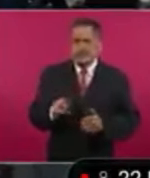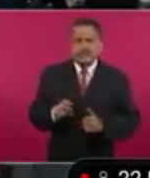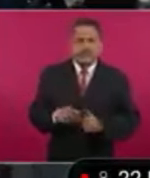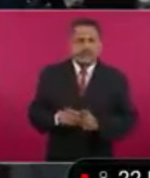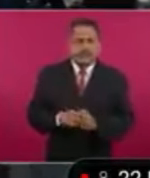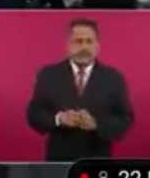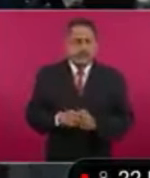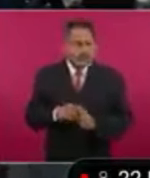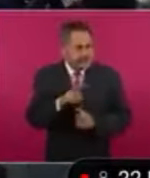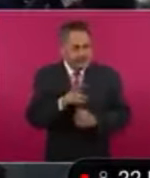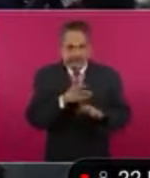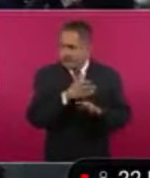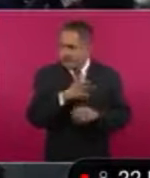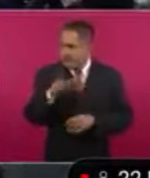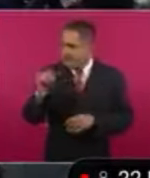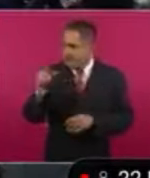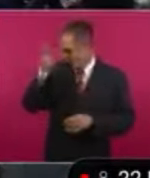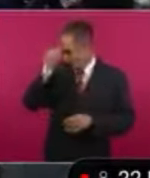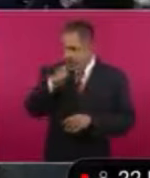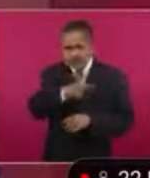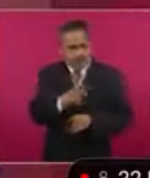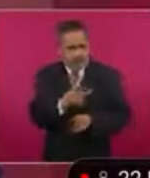en contra,